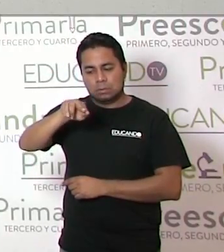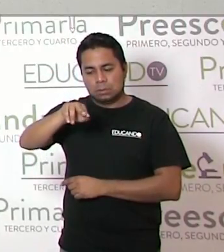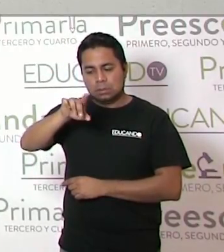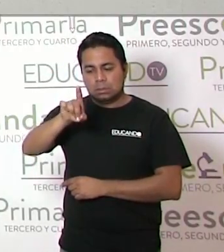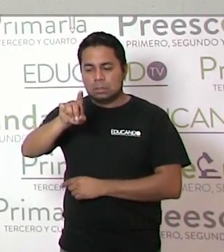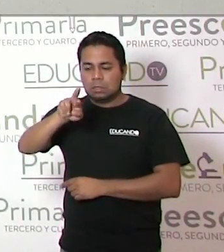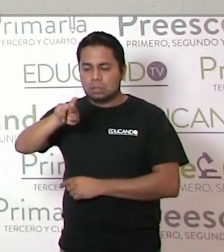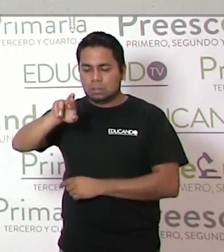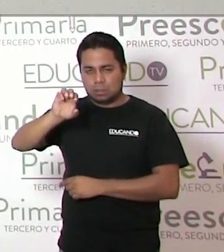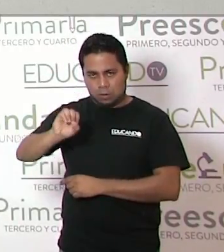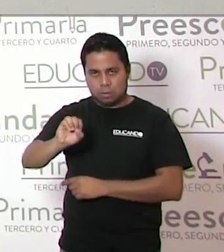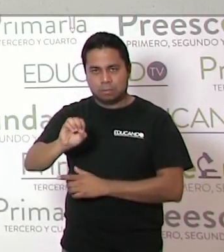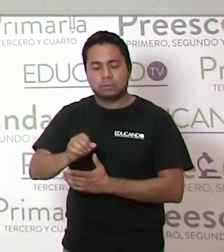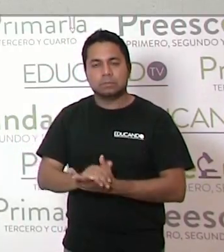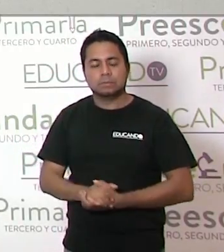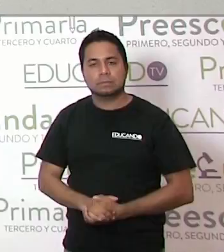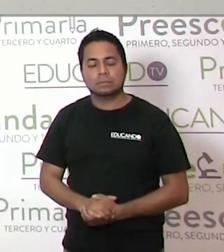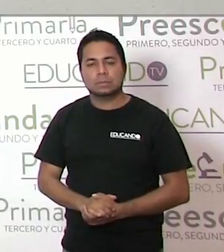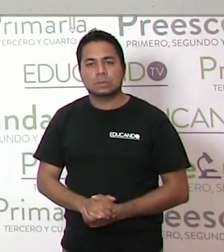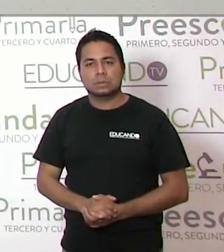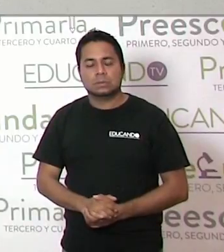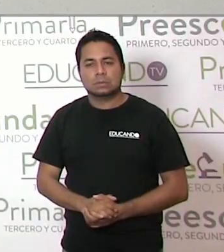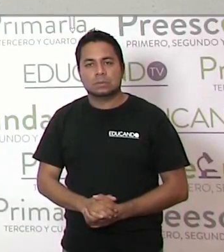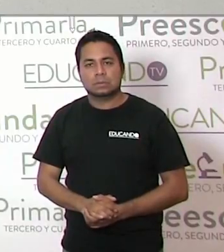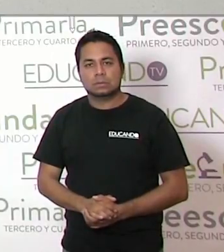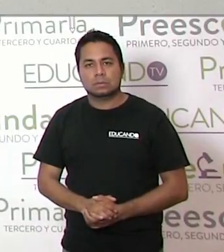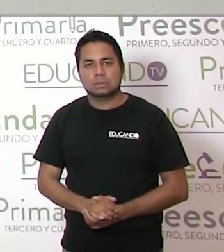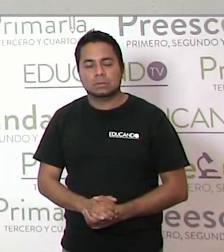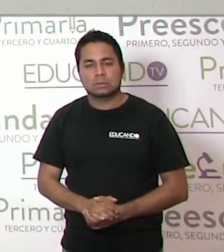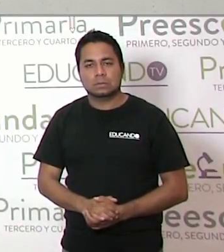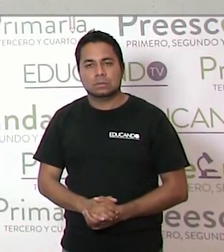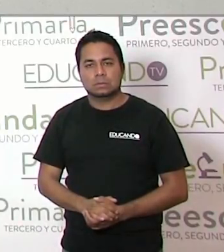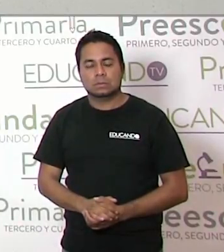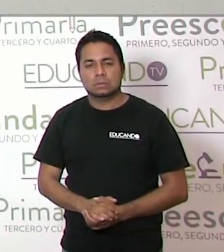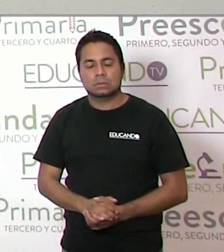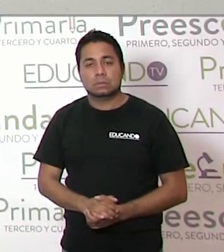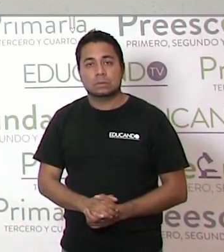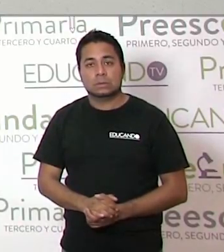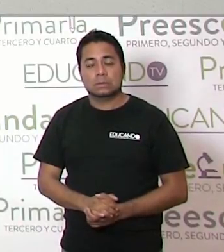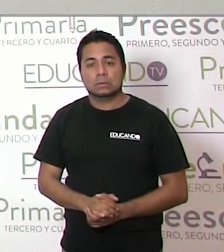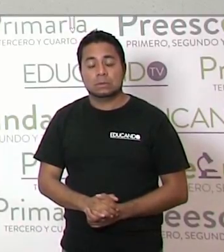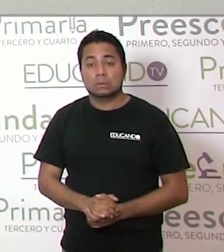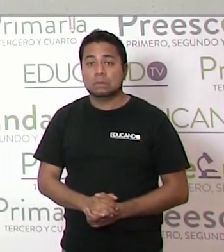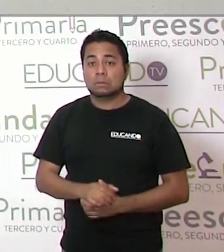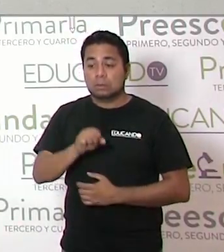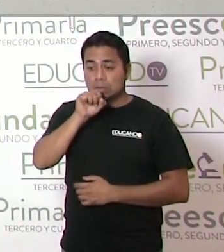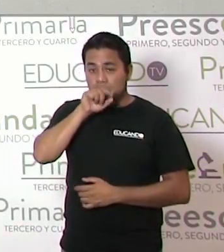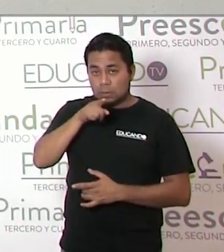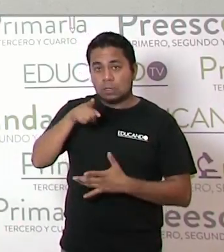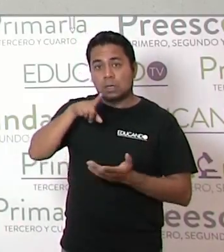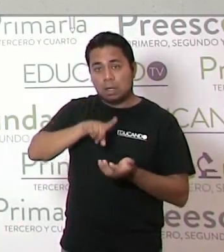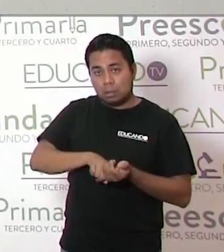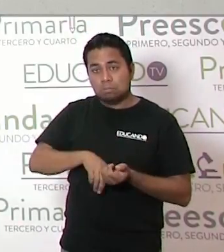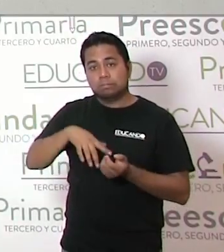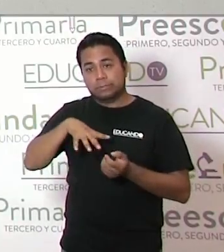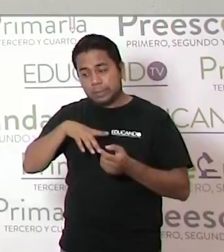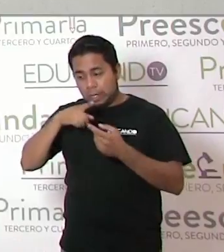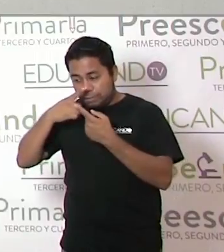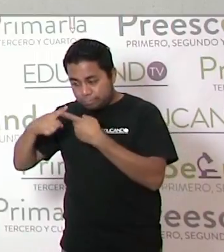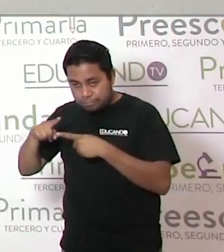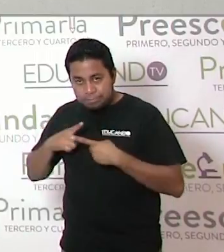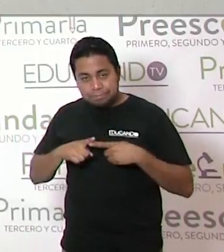Y En él también existen diferentes